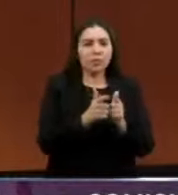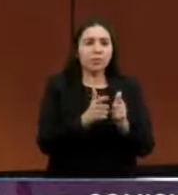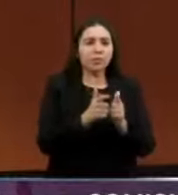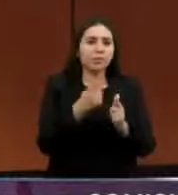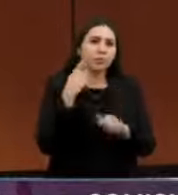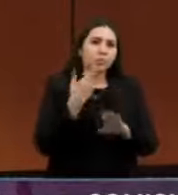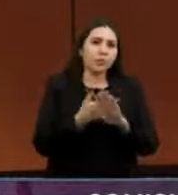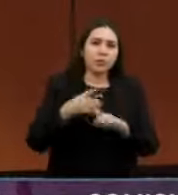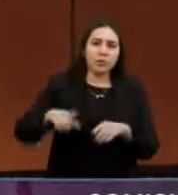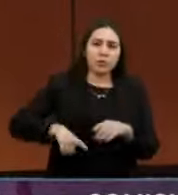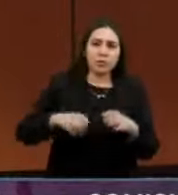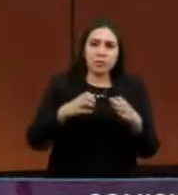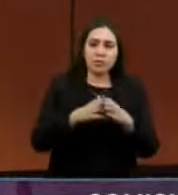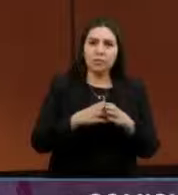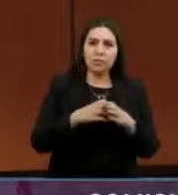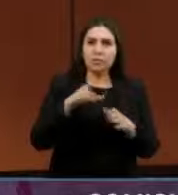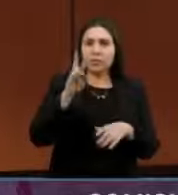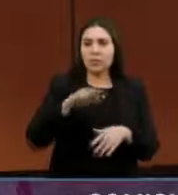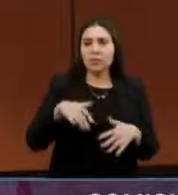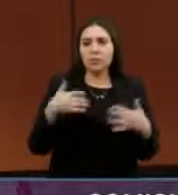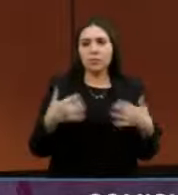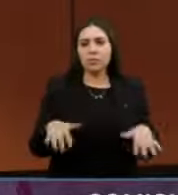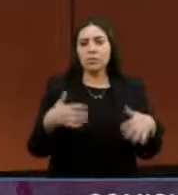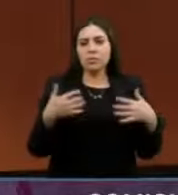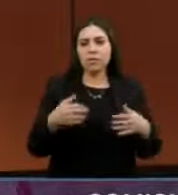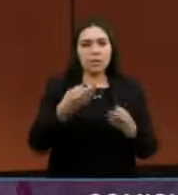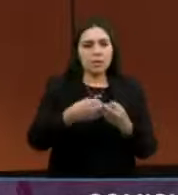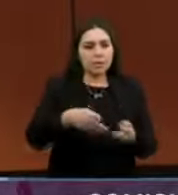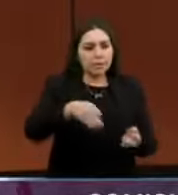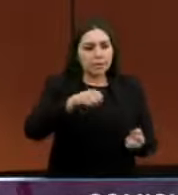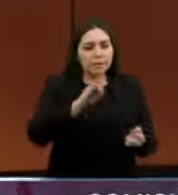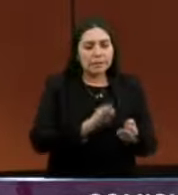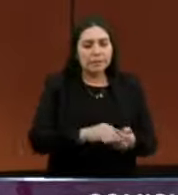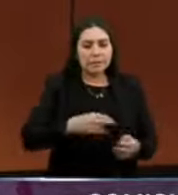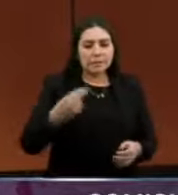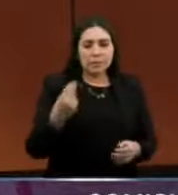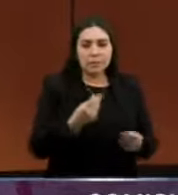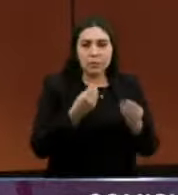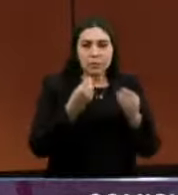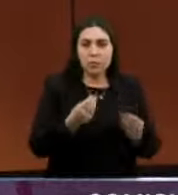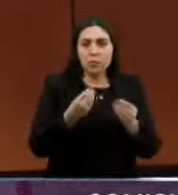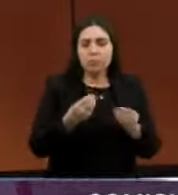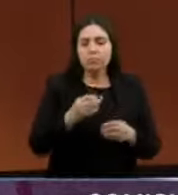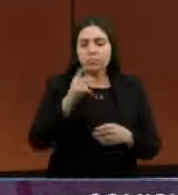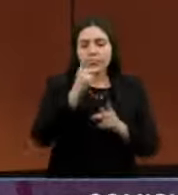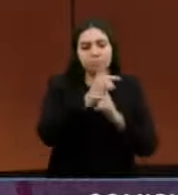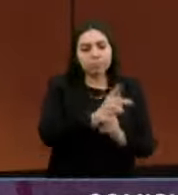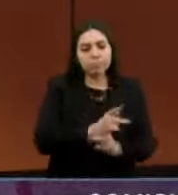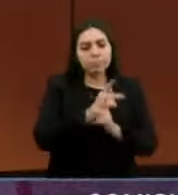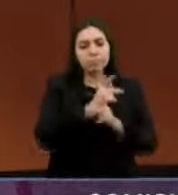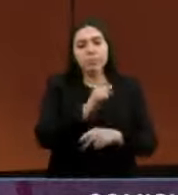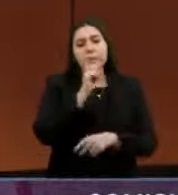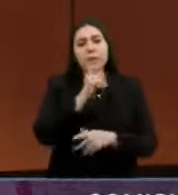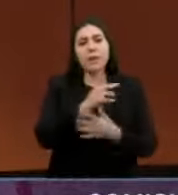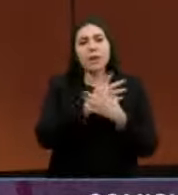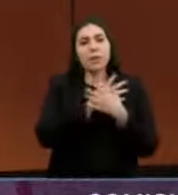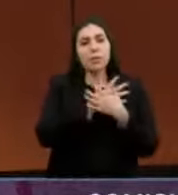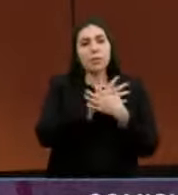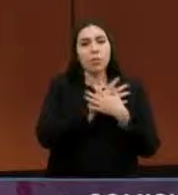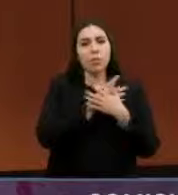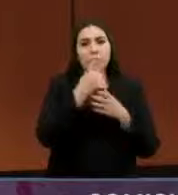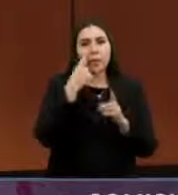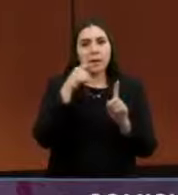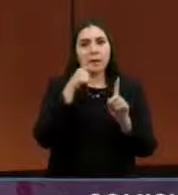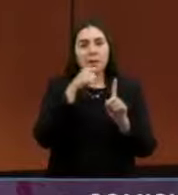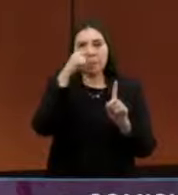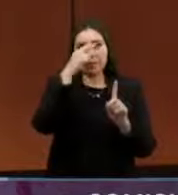que se requirió mucha valentía, mucha templanza y mucho amor por México para